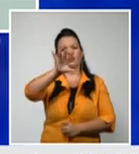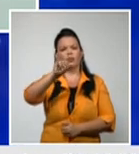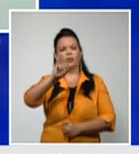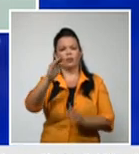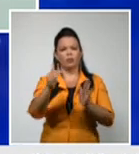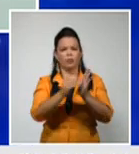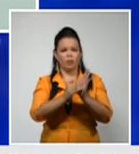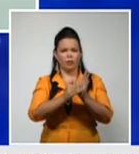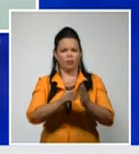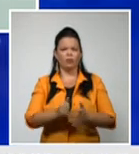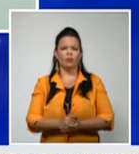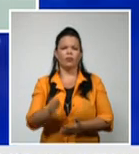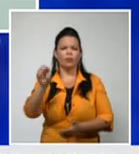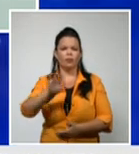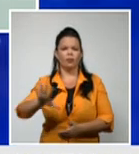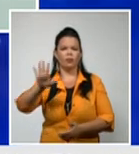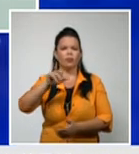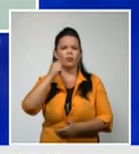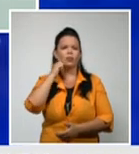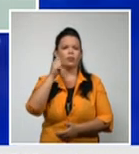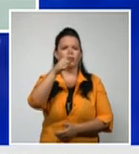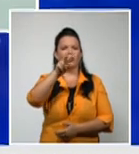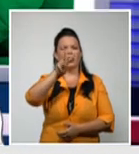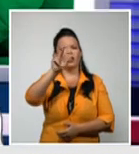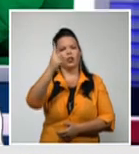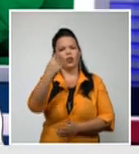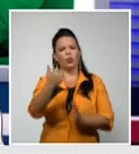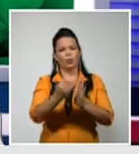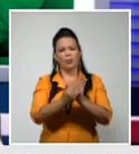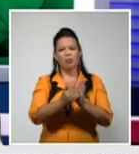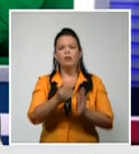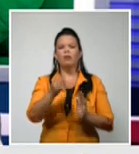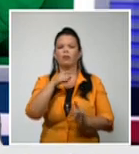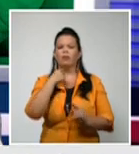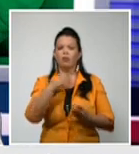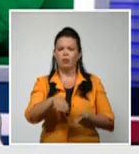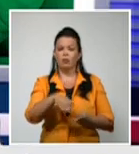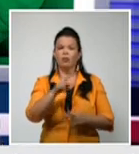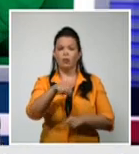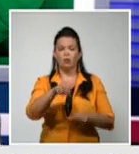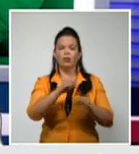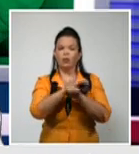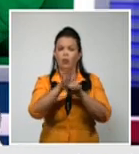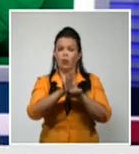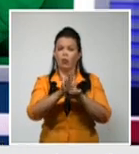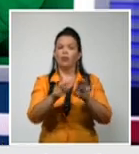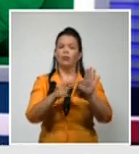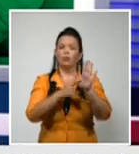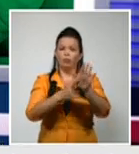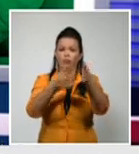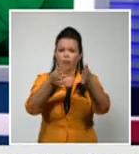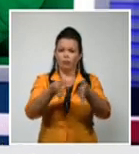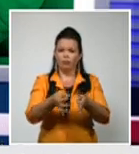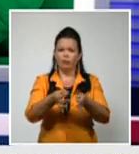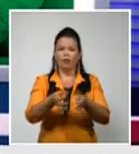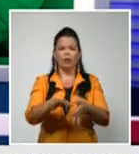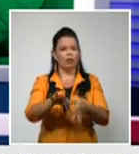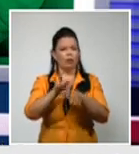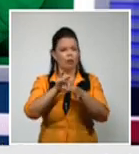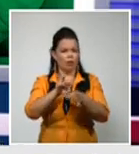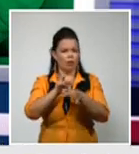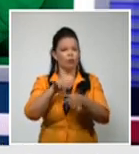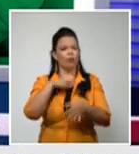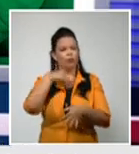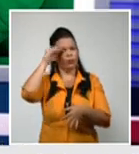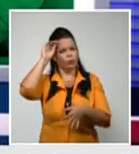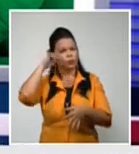más de 121.000 fallecidos. Es una enfermedad que, aunque no tengo duda de que se va a controlar